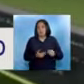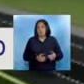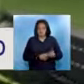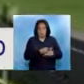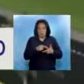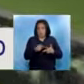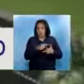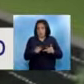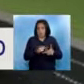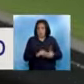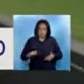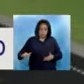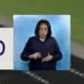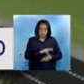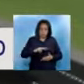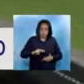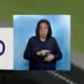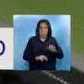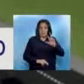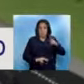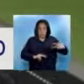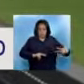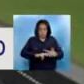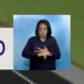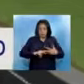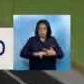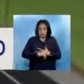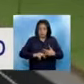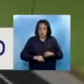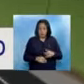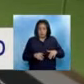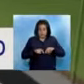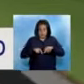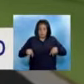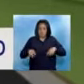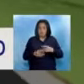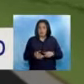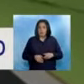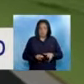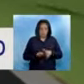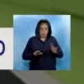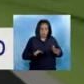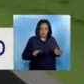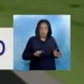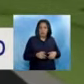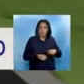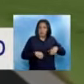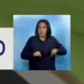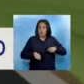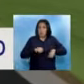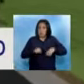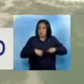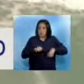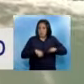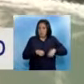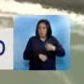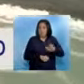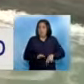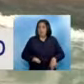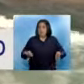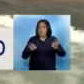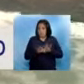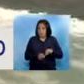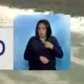3 carriles hacia la punta, 3 hacia Chorrillos, una berma central, 2 pistas auxiliares, una ciclovía y lo más importante, al